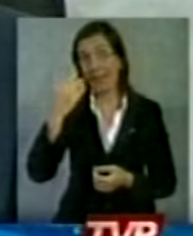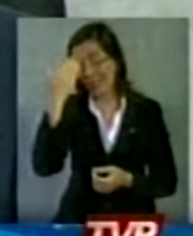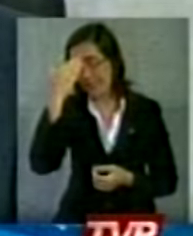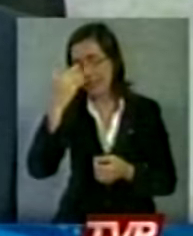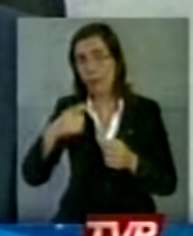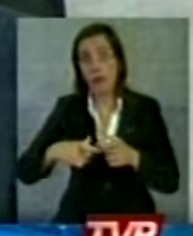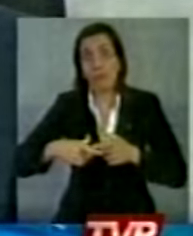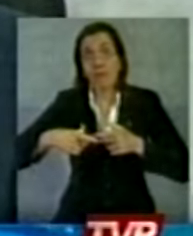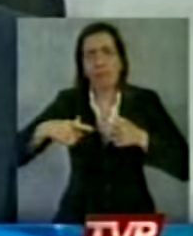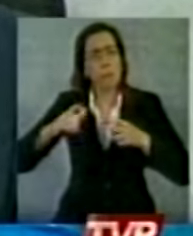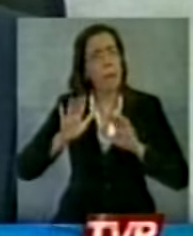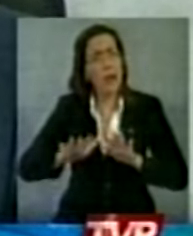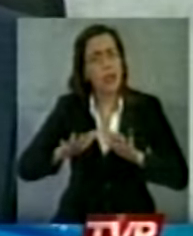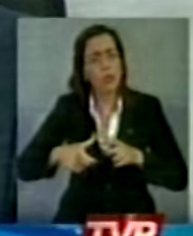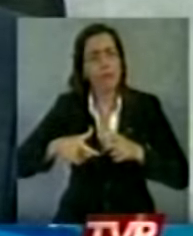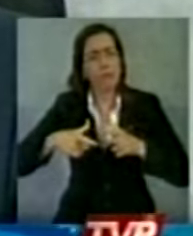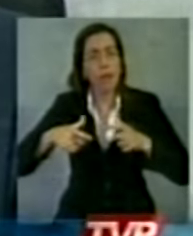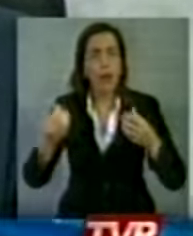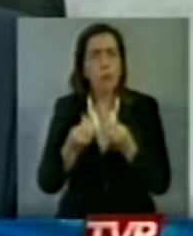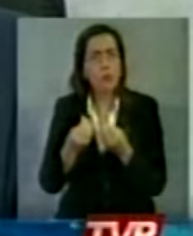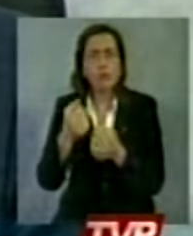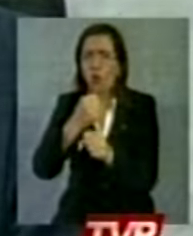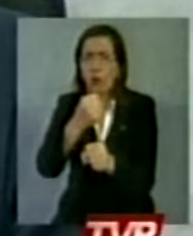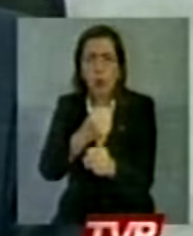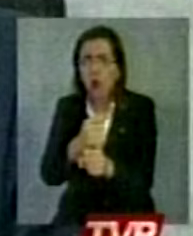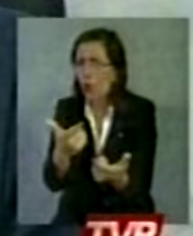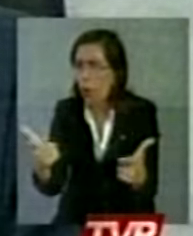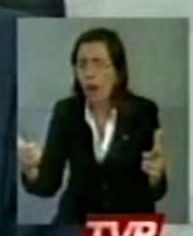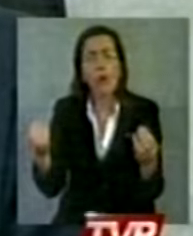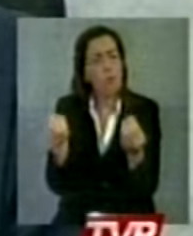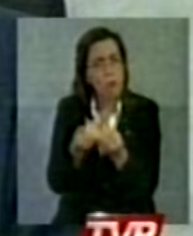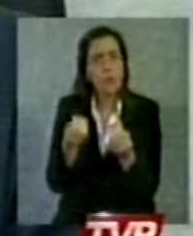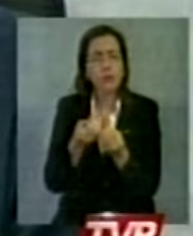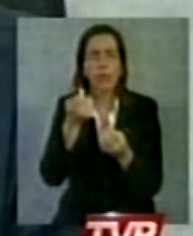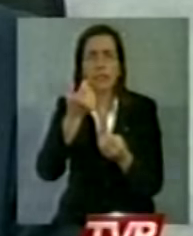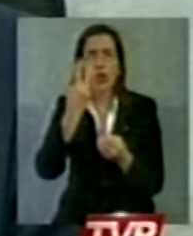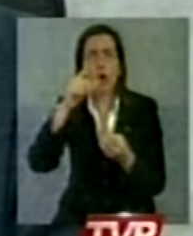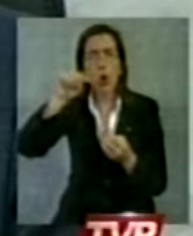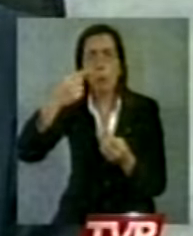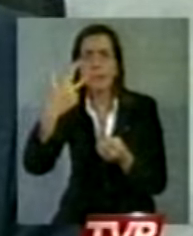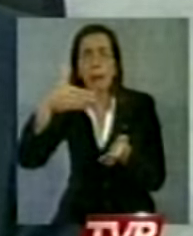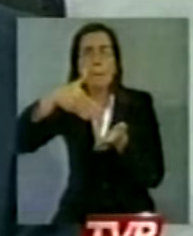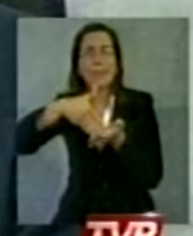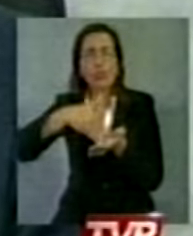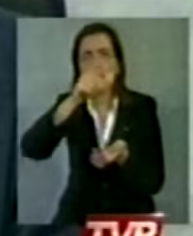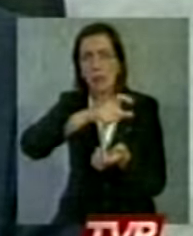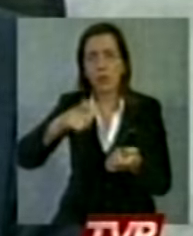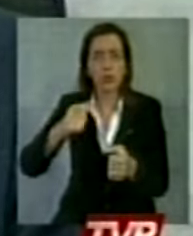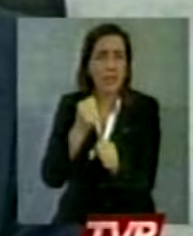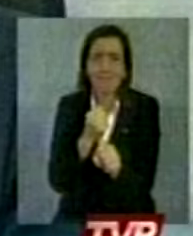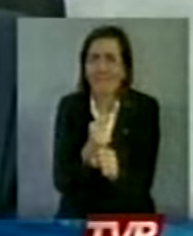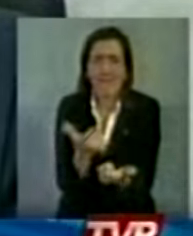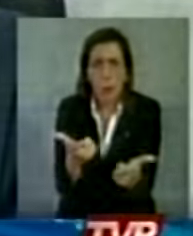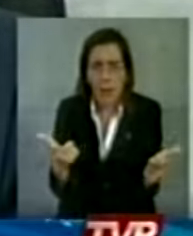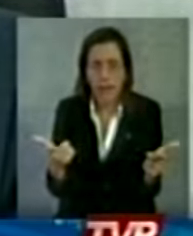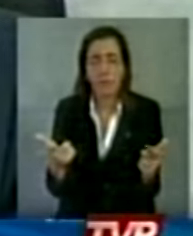y se estima que el número de desempleados aumente en 2.3 millones en el año 2016